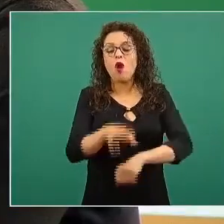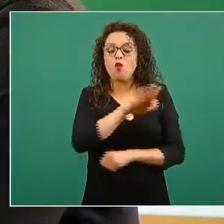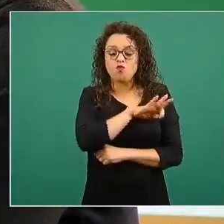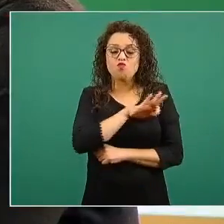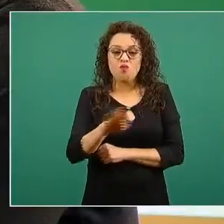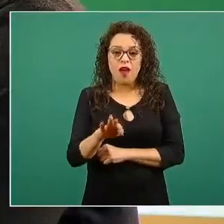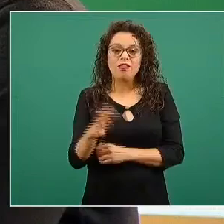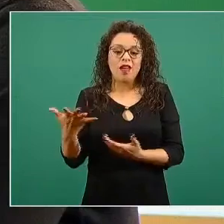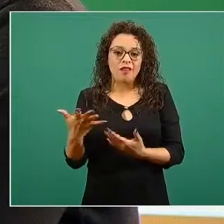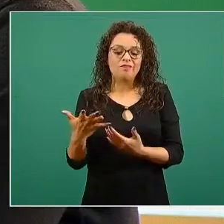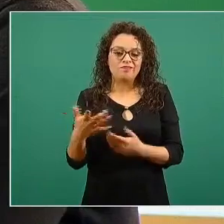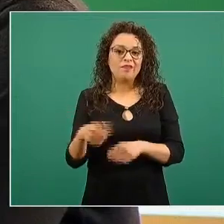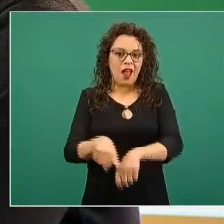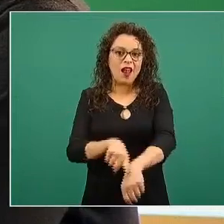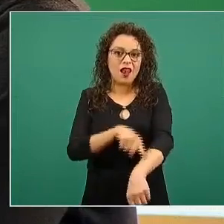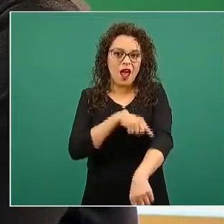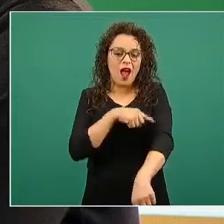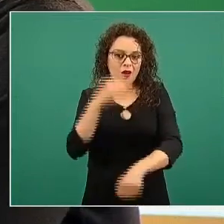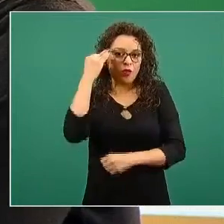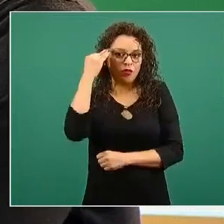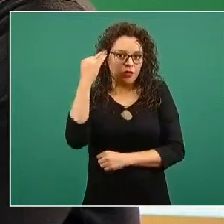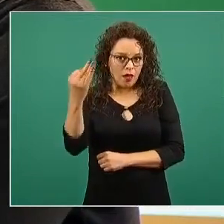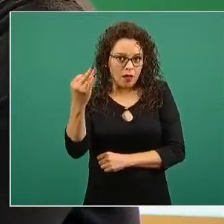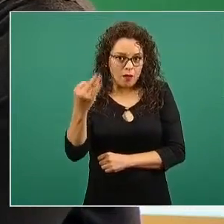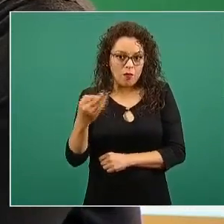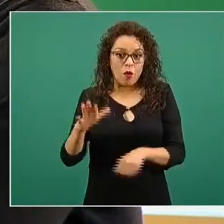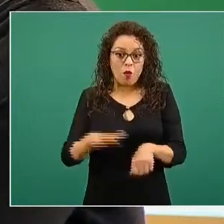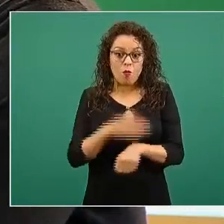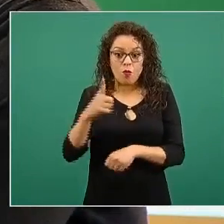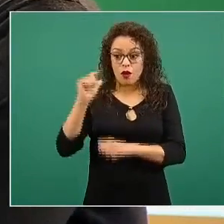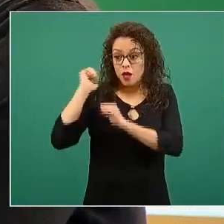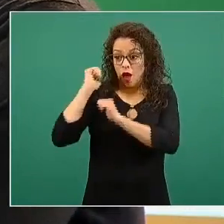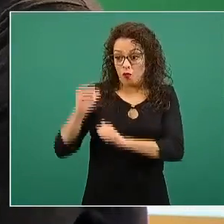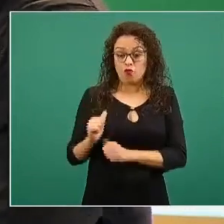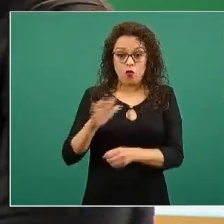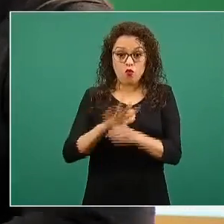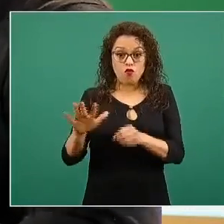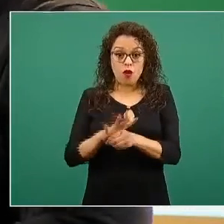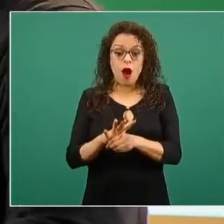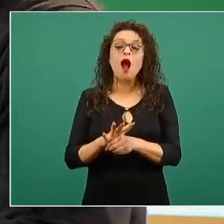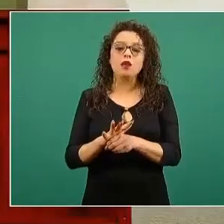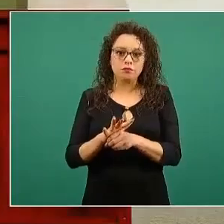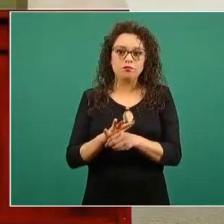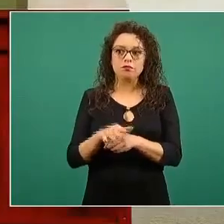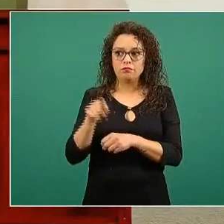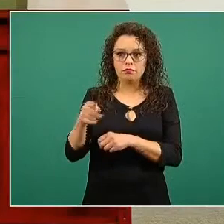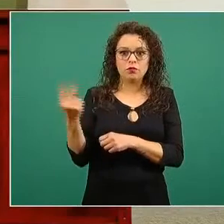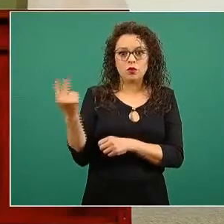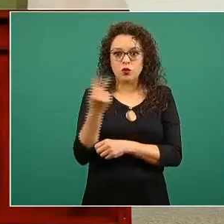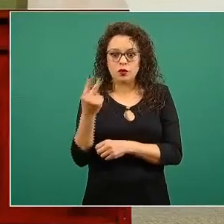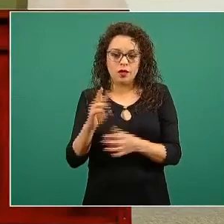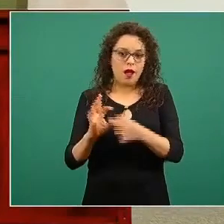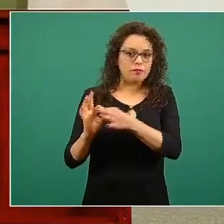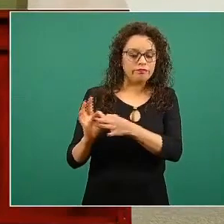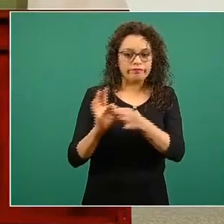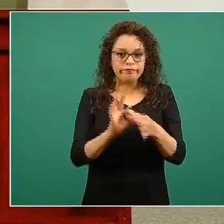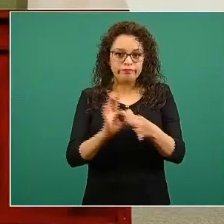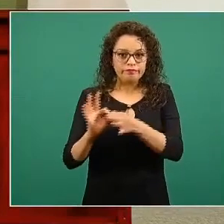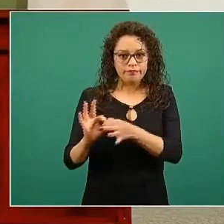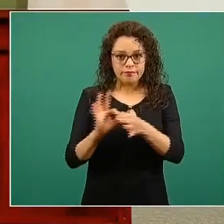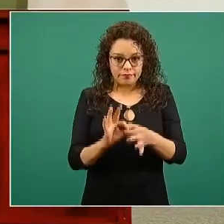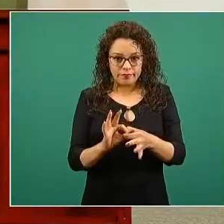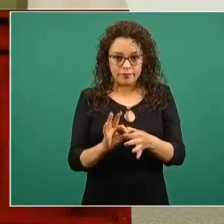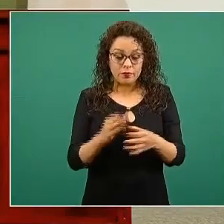demorarse. Son procesos compartidos con las autoridades locales, o sea, estamos hablando de que lógicamente una unidad de